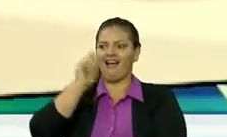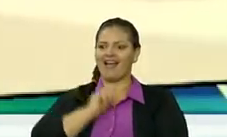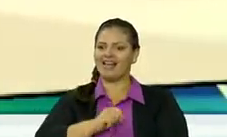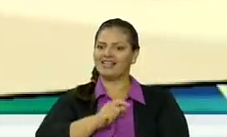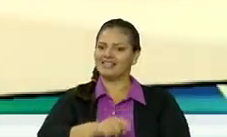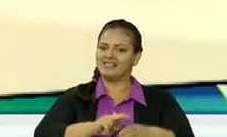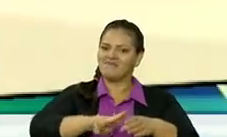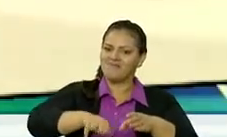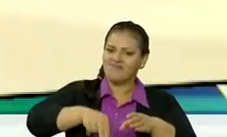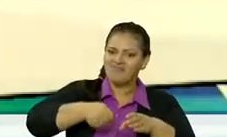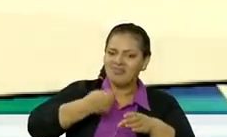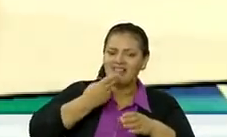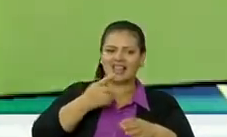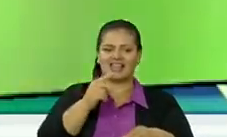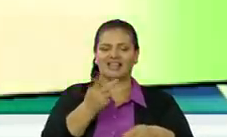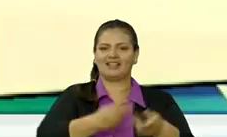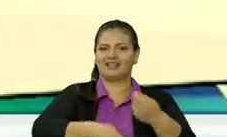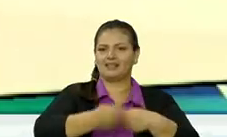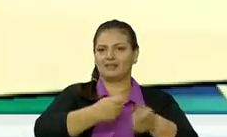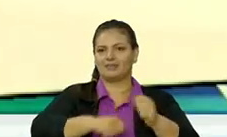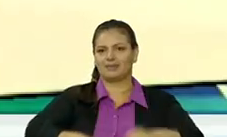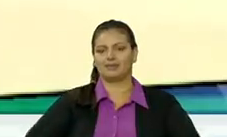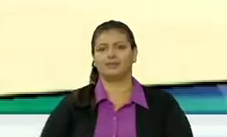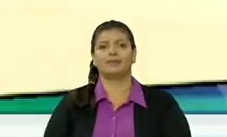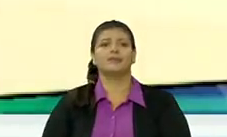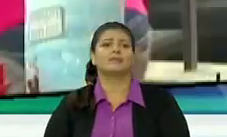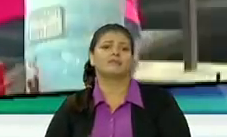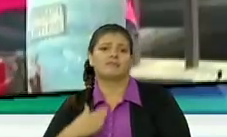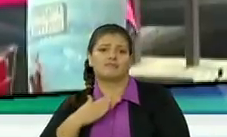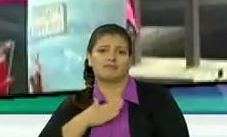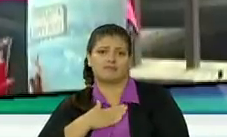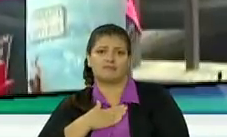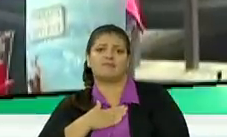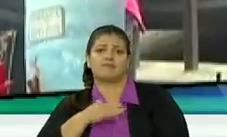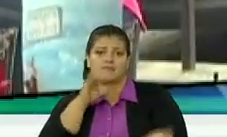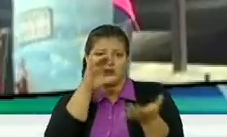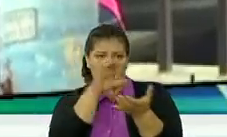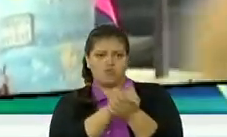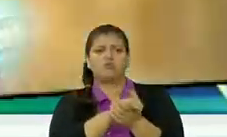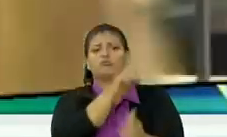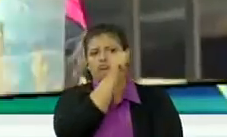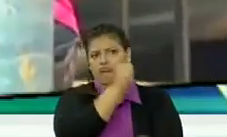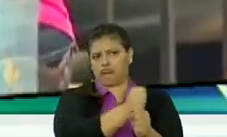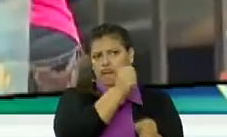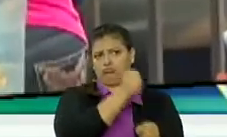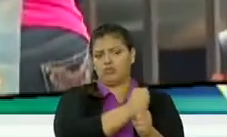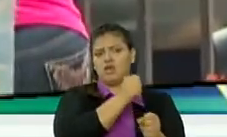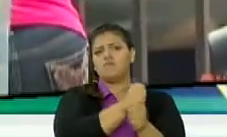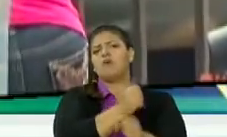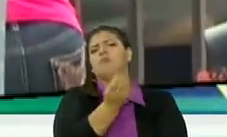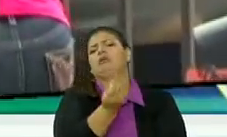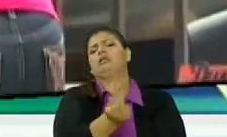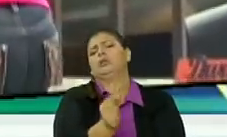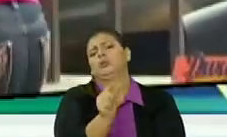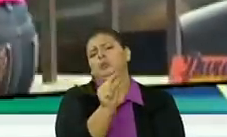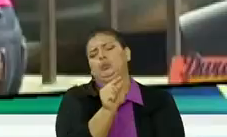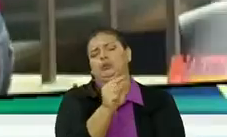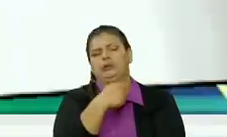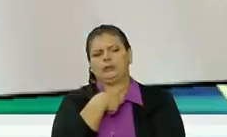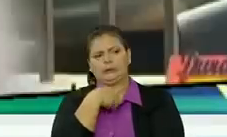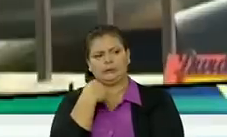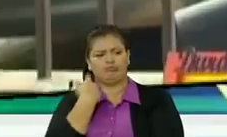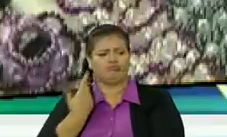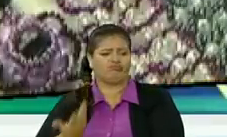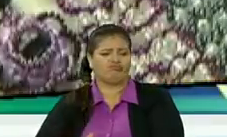Tenemos, como se dice, una entrada a nuestro hogar y le podemos ayudar a nuestro esposo también. Usted sabe la vida en este tiempo cómo está, y esto verdaderamente es